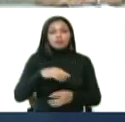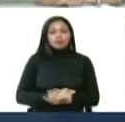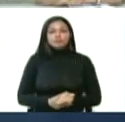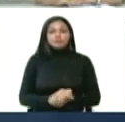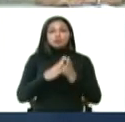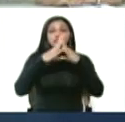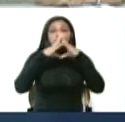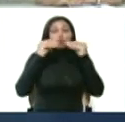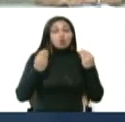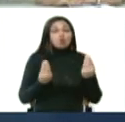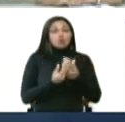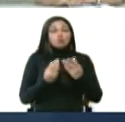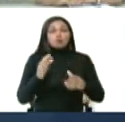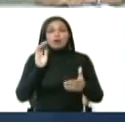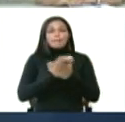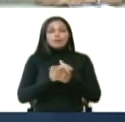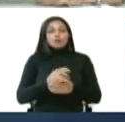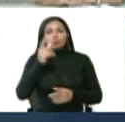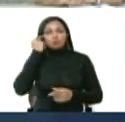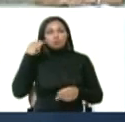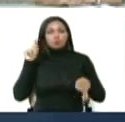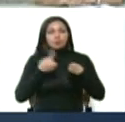todos ustedes, compañeros.